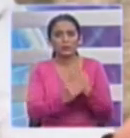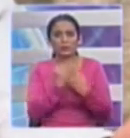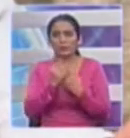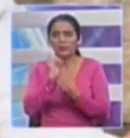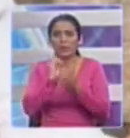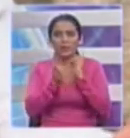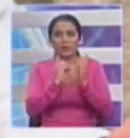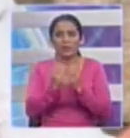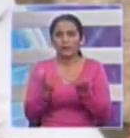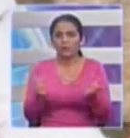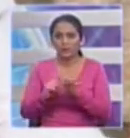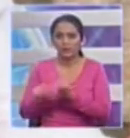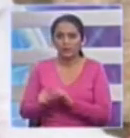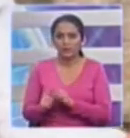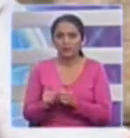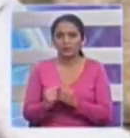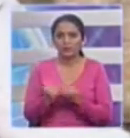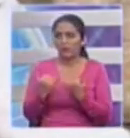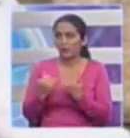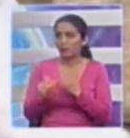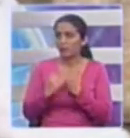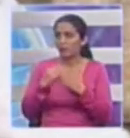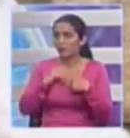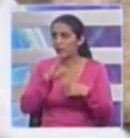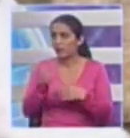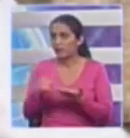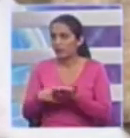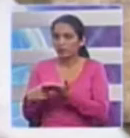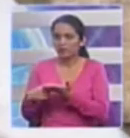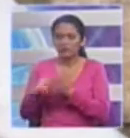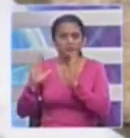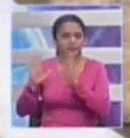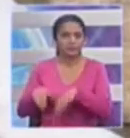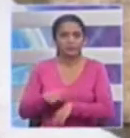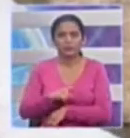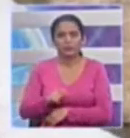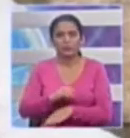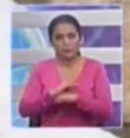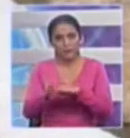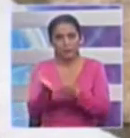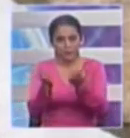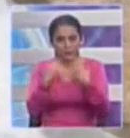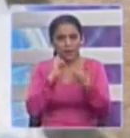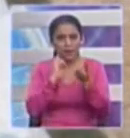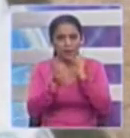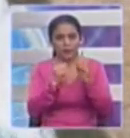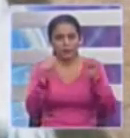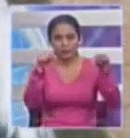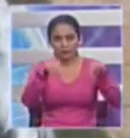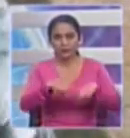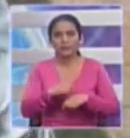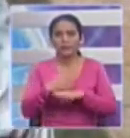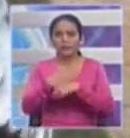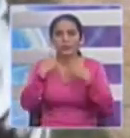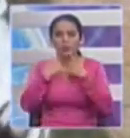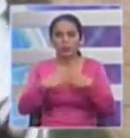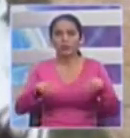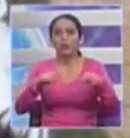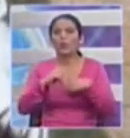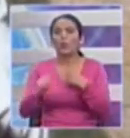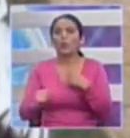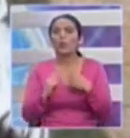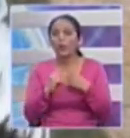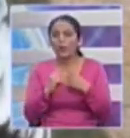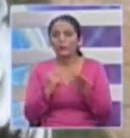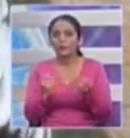qué voy a dar preferencia a un sector? No, señores, están cordialmente invitados también al diálogo presidencial. Comunicaremos a medios